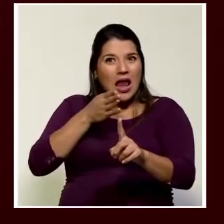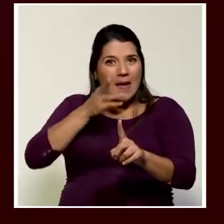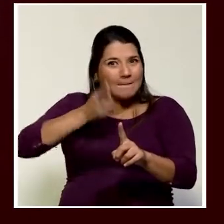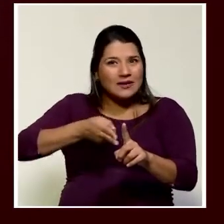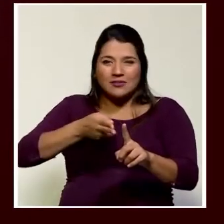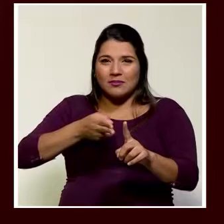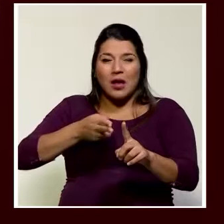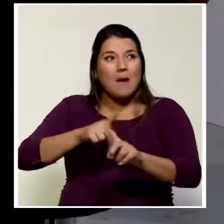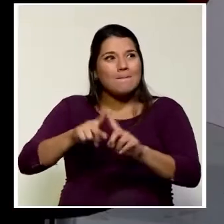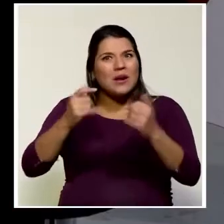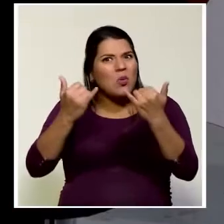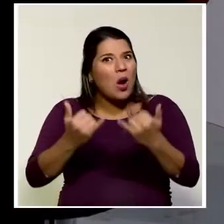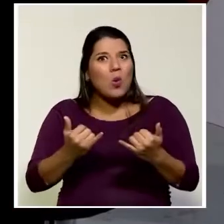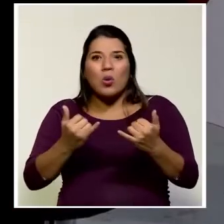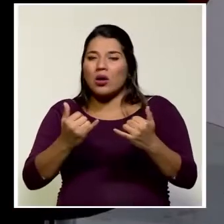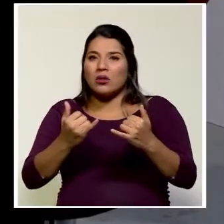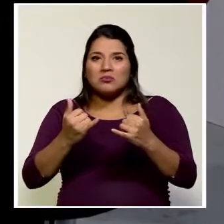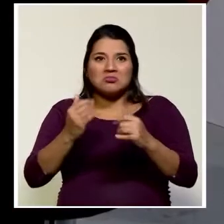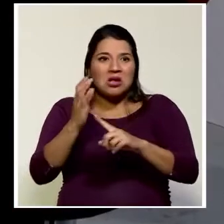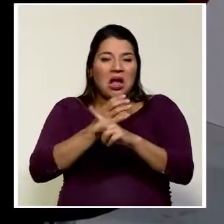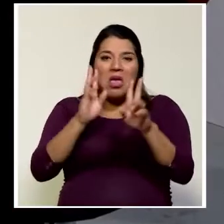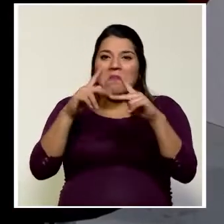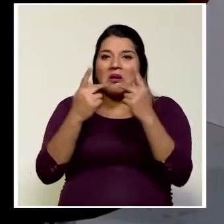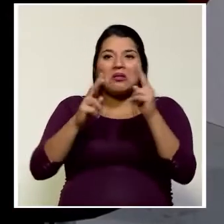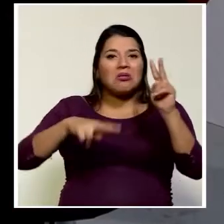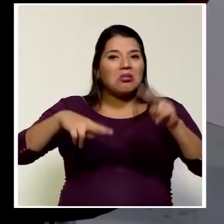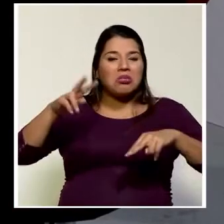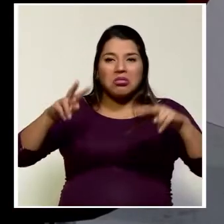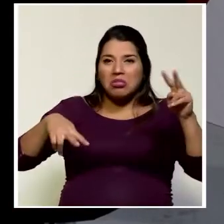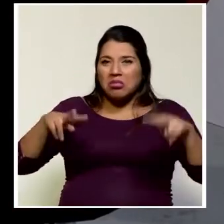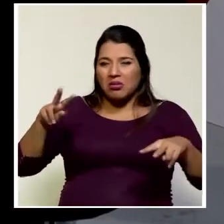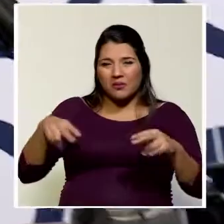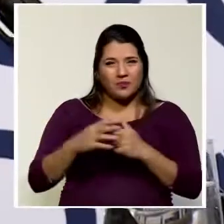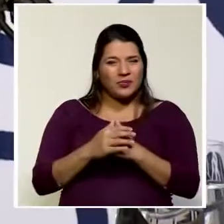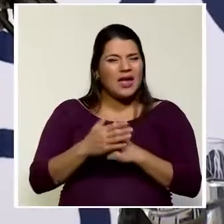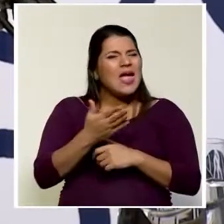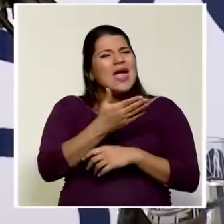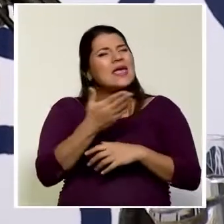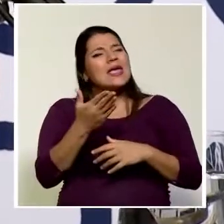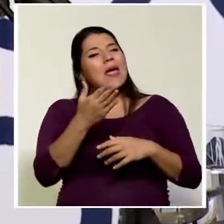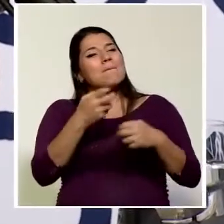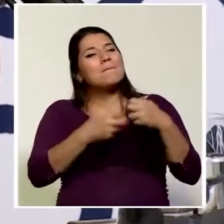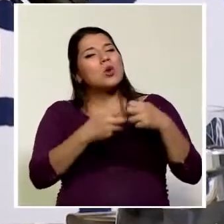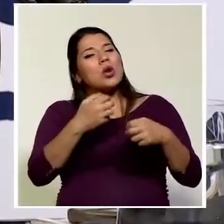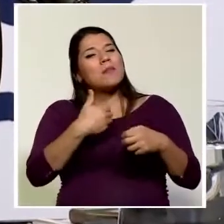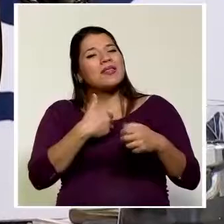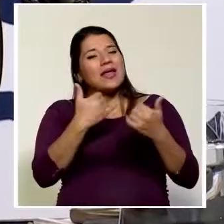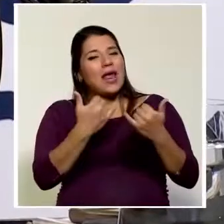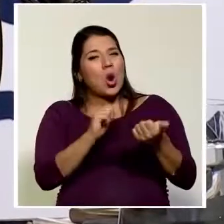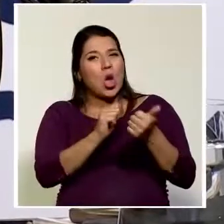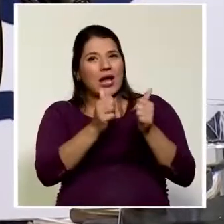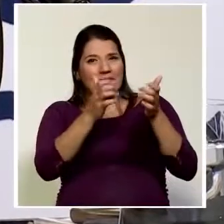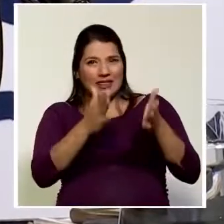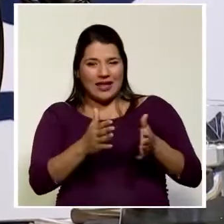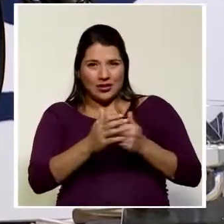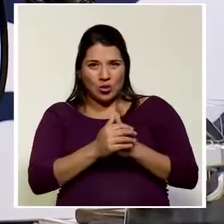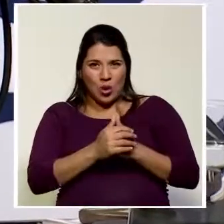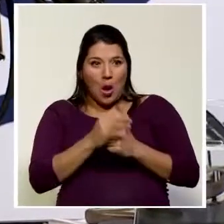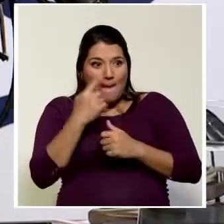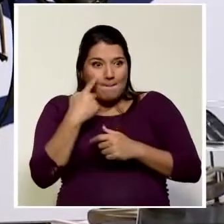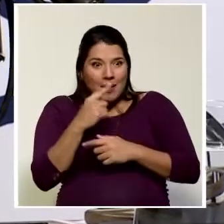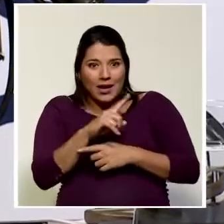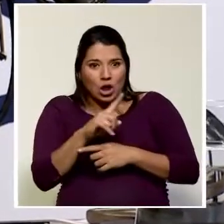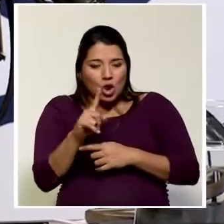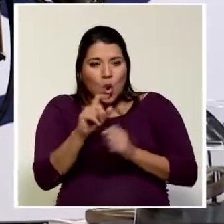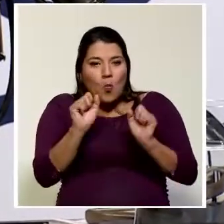Gustavo, ¿qué dificultad tienen los candidatos en este momento, a estas alturas de la campaña, como para ir calentando y no encontrar cuál es